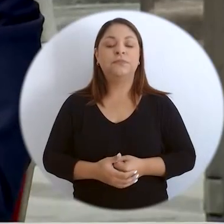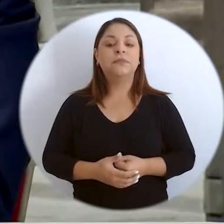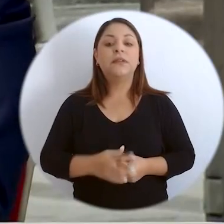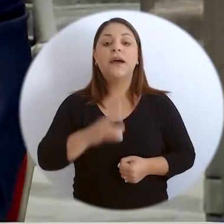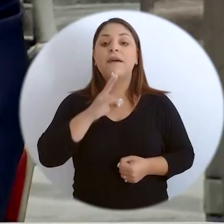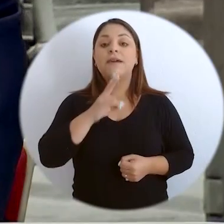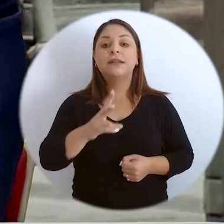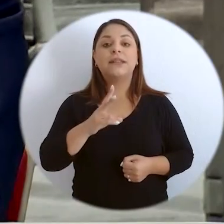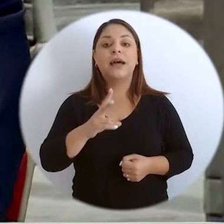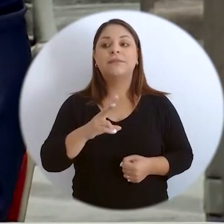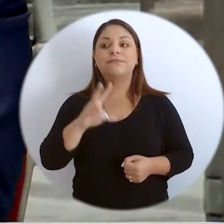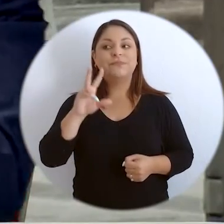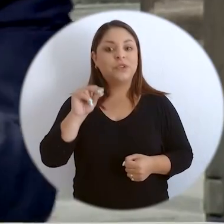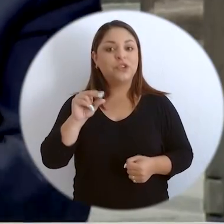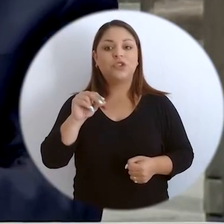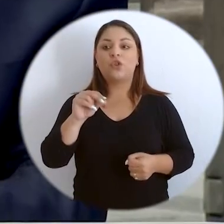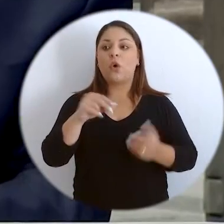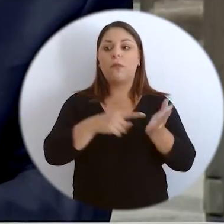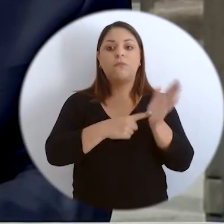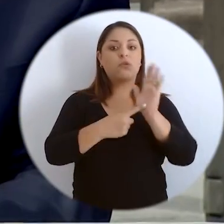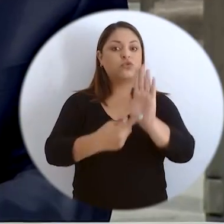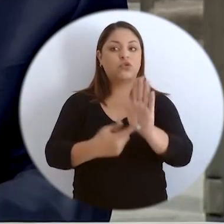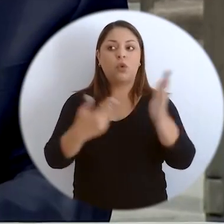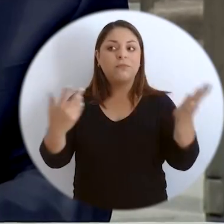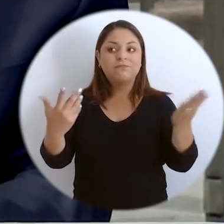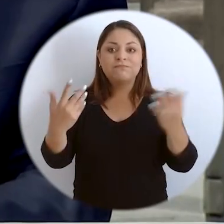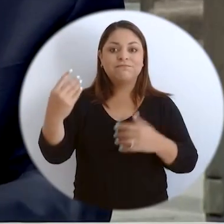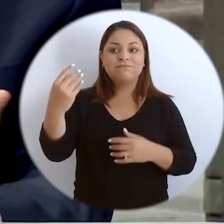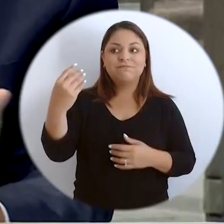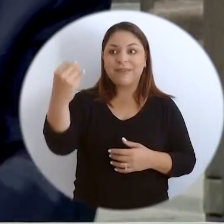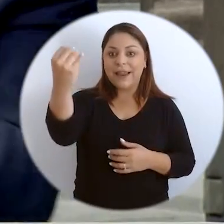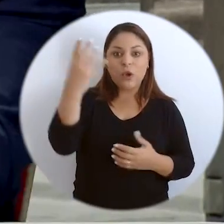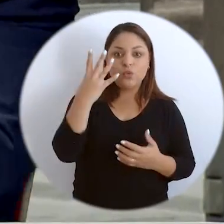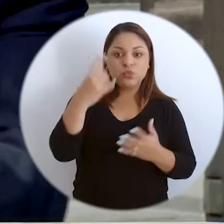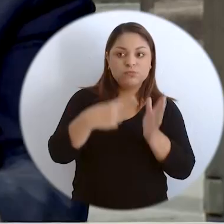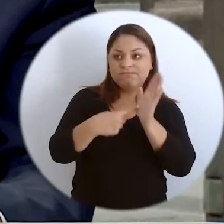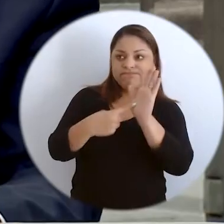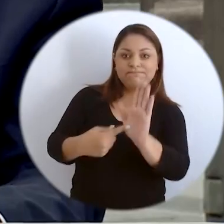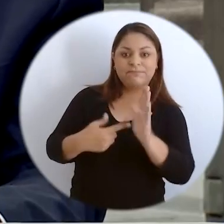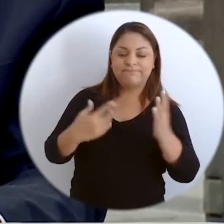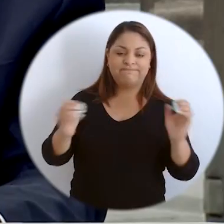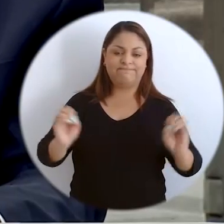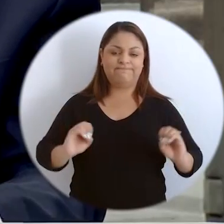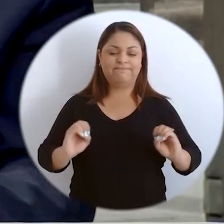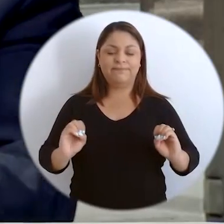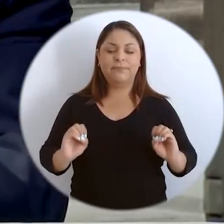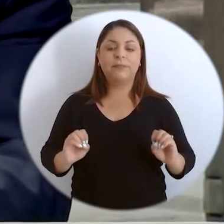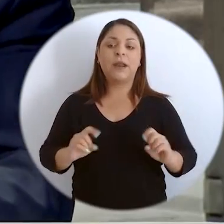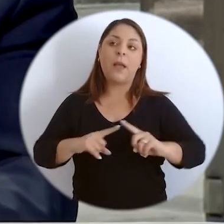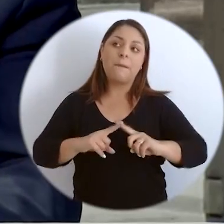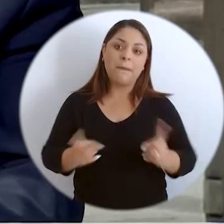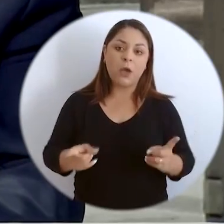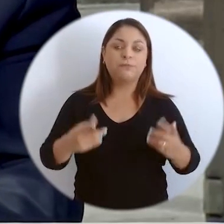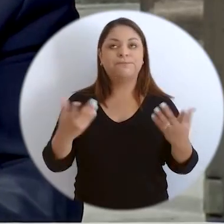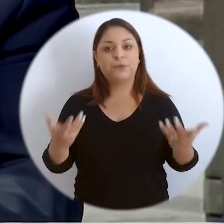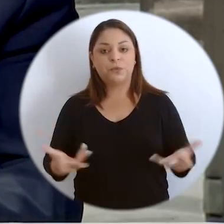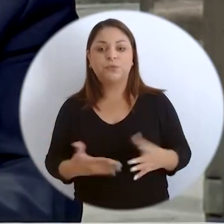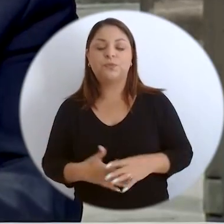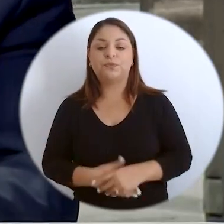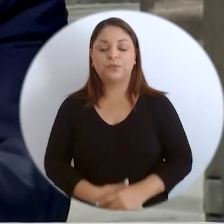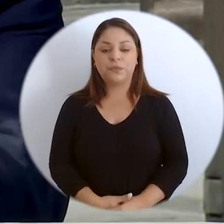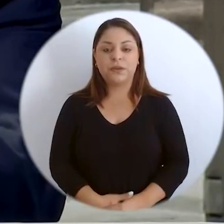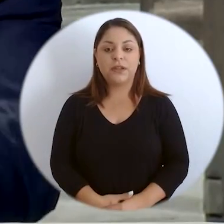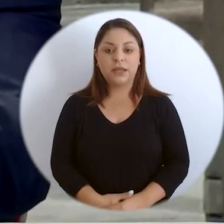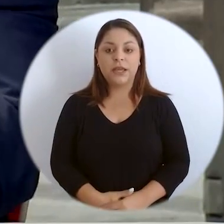nos empieza a revelar. Existe un plan, hay un plan de gobierno. Ya está muy claro